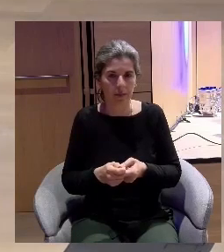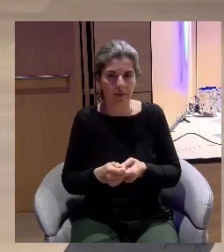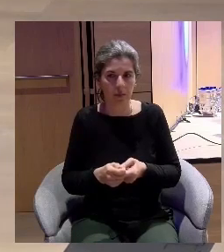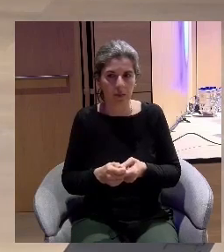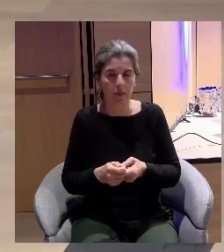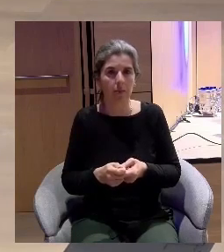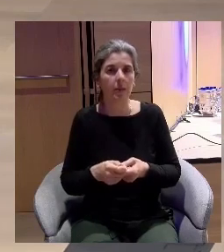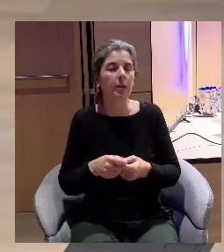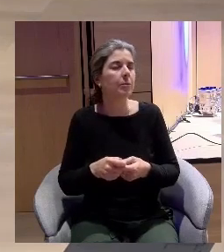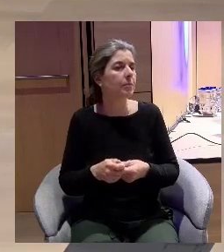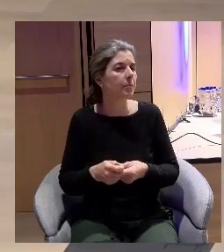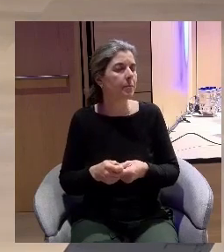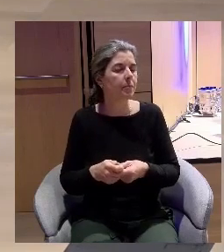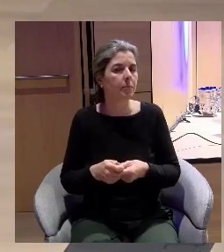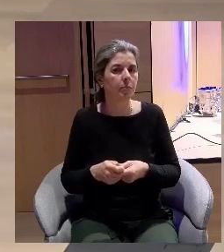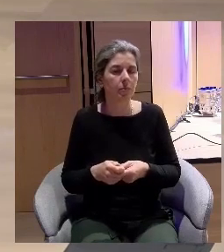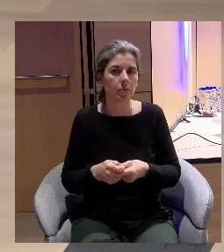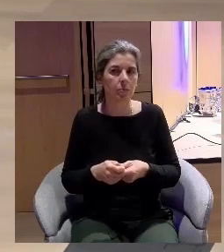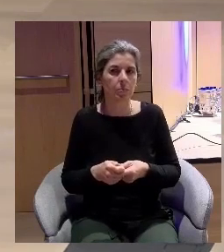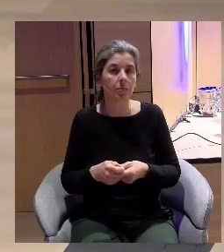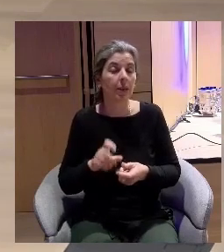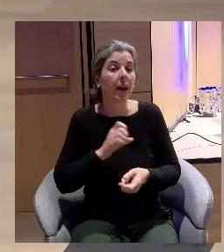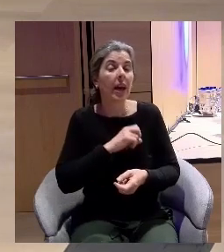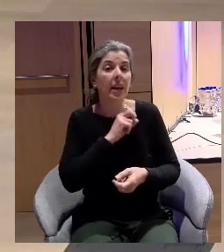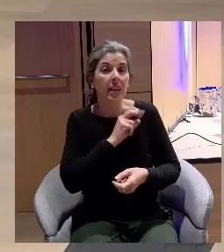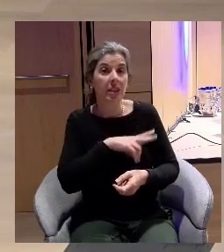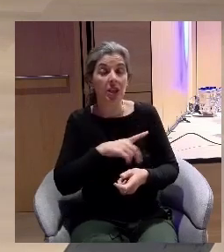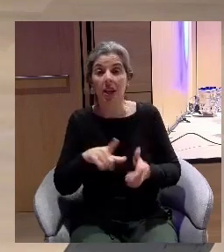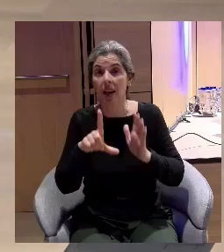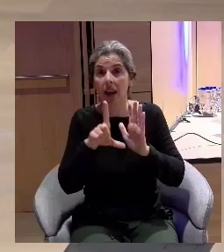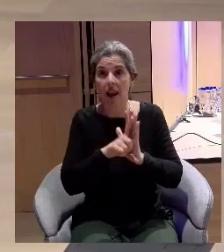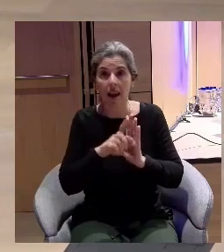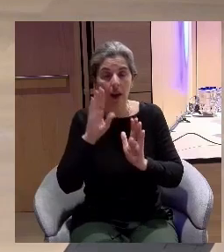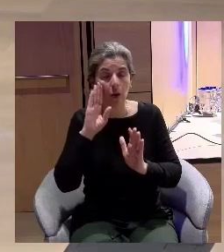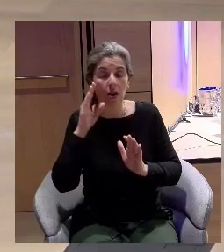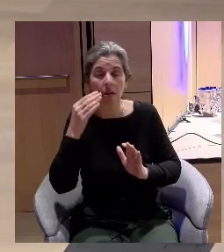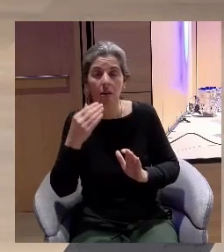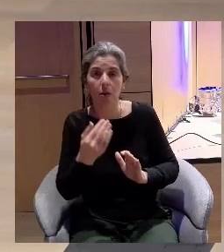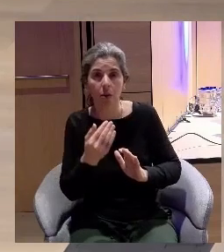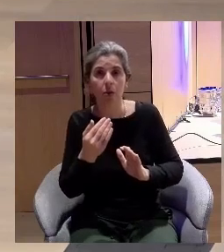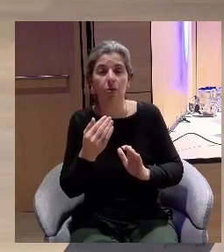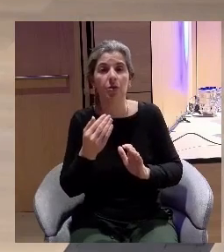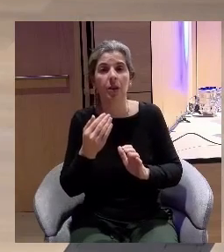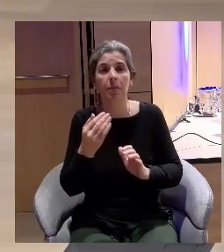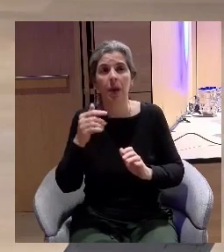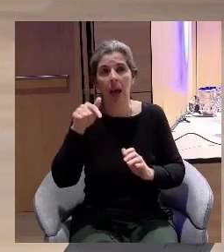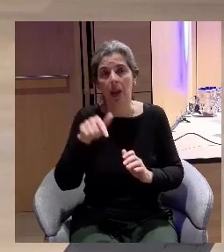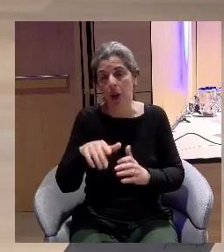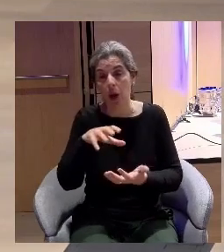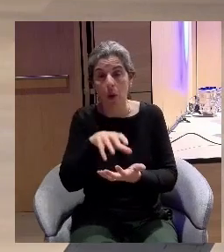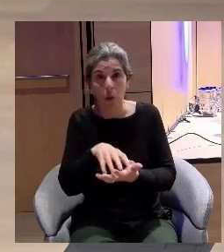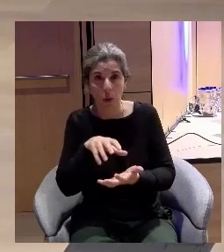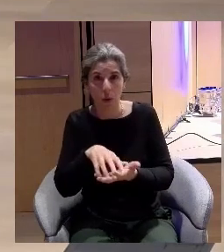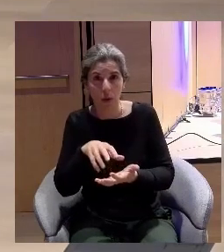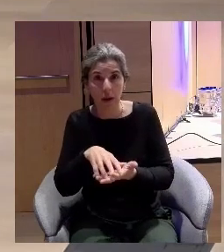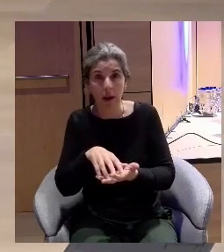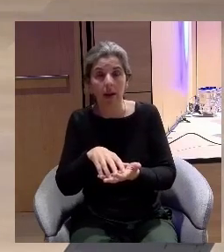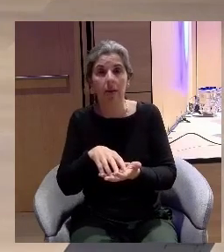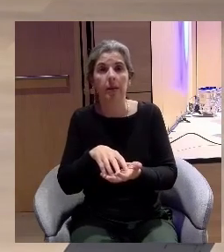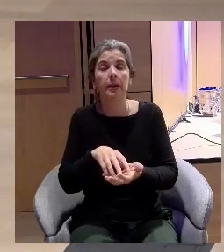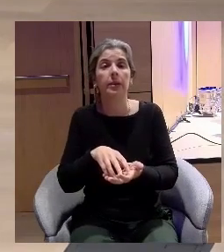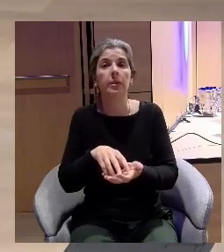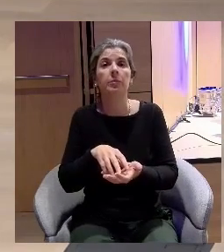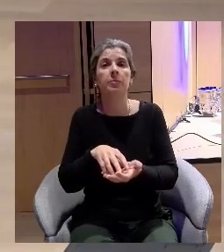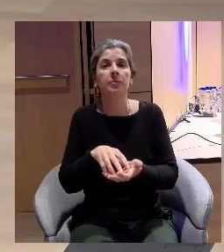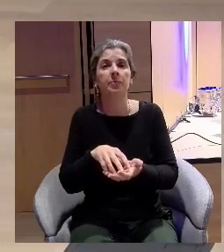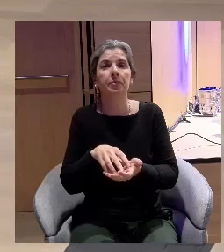opacidad sustantiva. Lo bueno es que la ley nos permite y nos reconoce en un área en la cual no es nuestra función, que